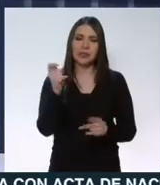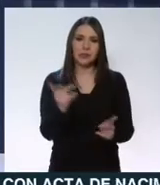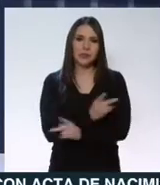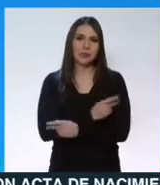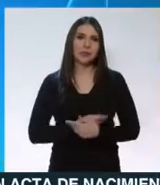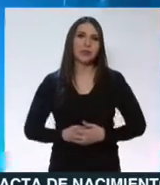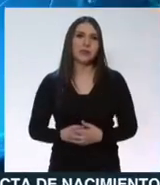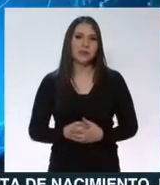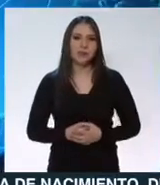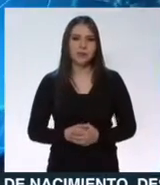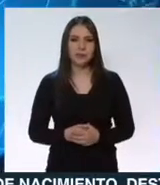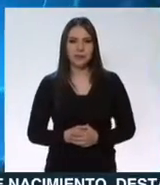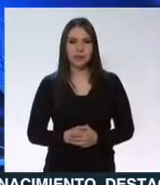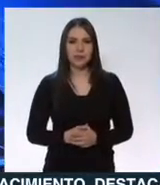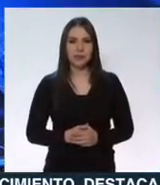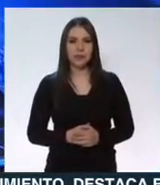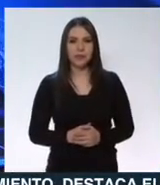sucedió.